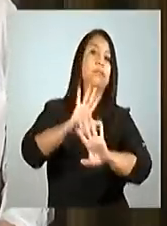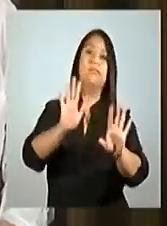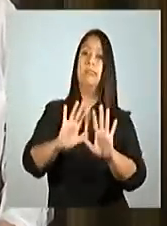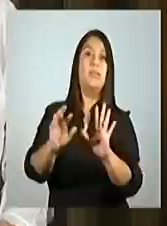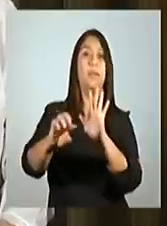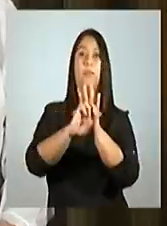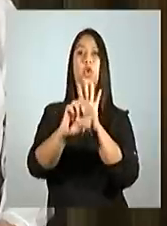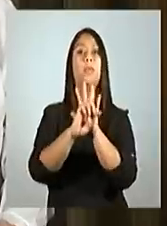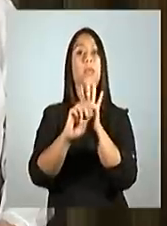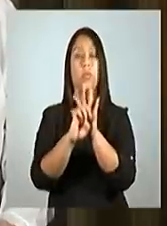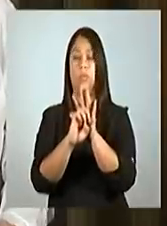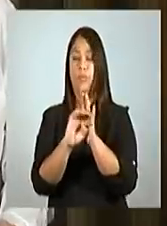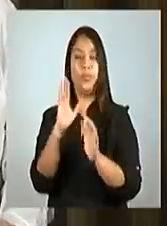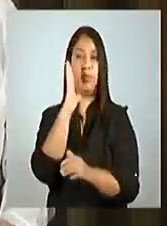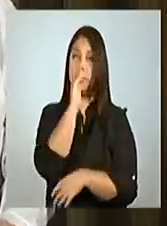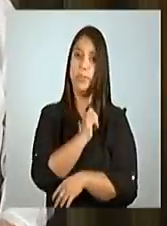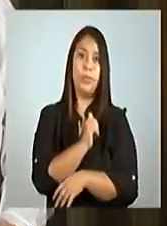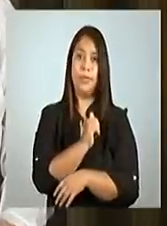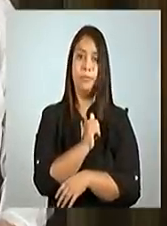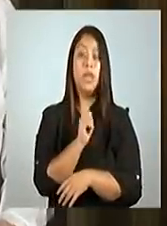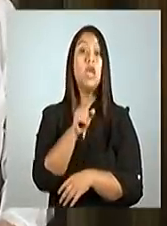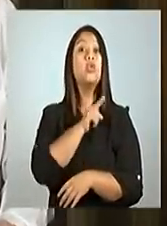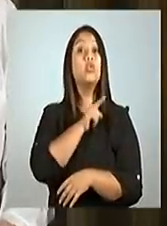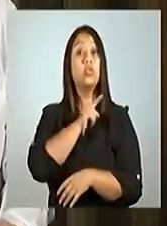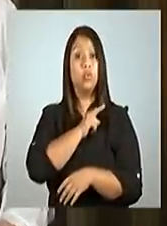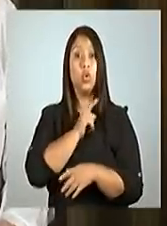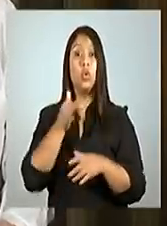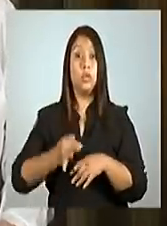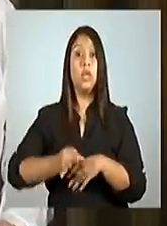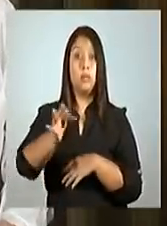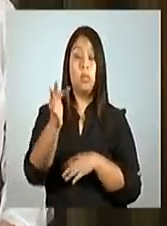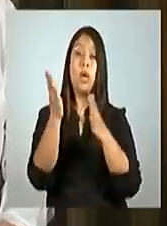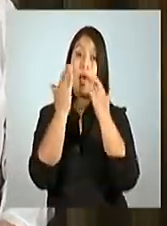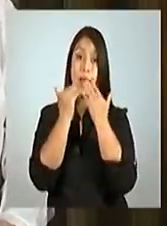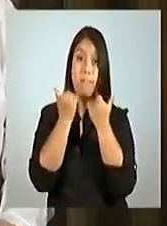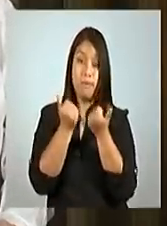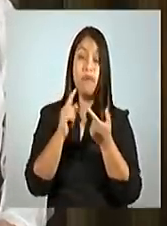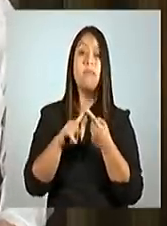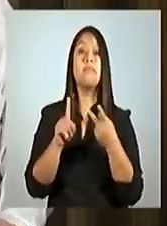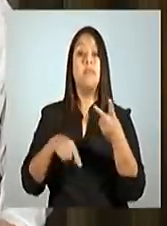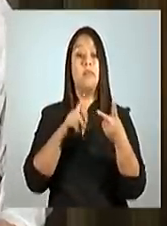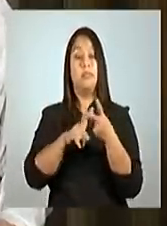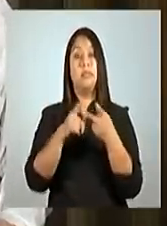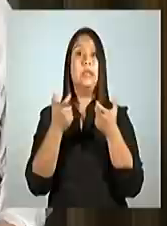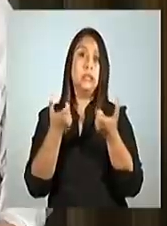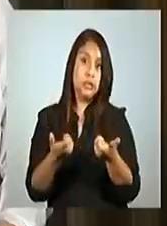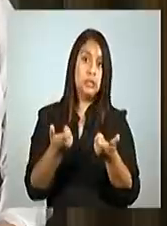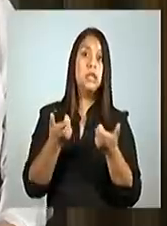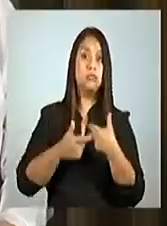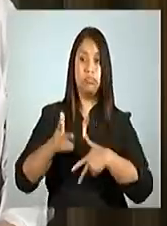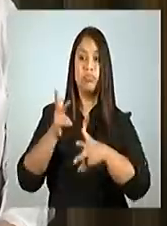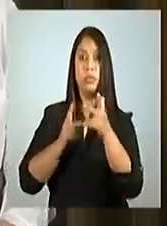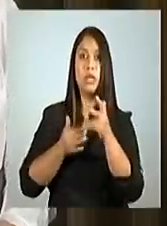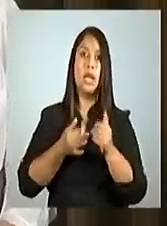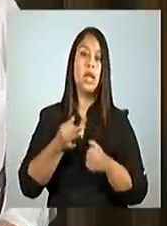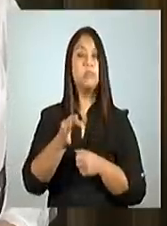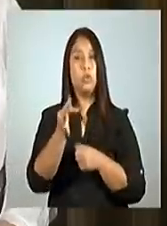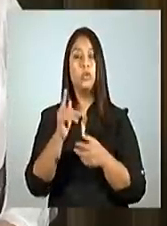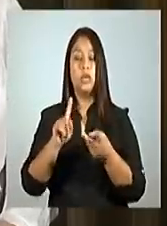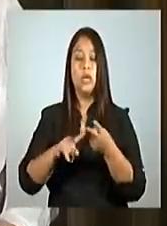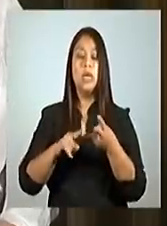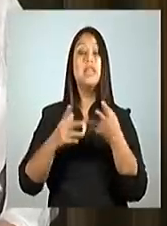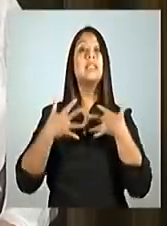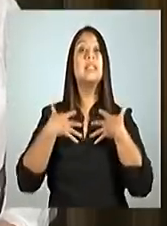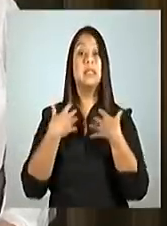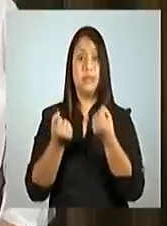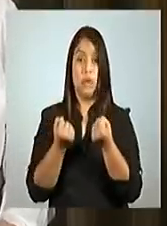totalmente restringida, a excepción del transporte de alimentos, transporte de valores, servicios de salud